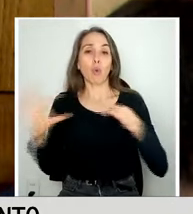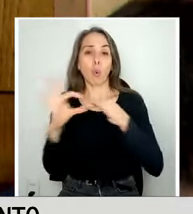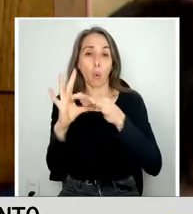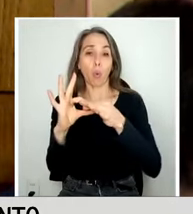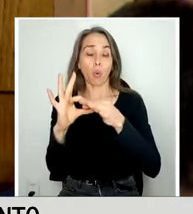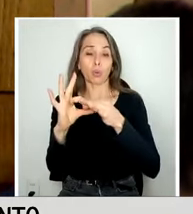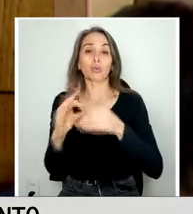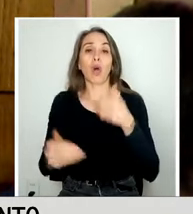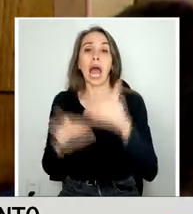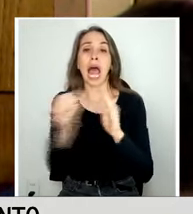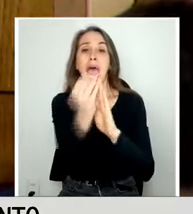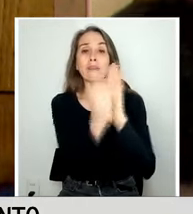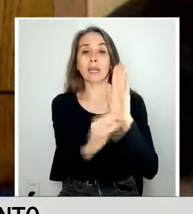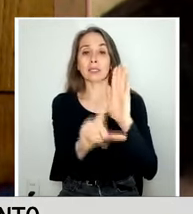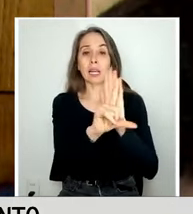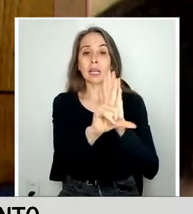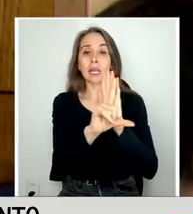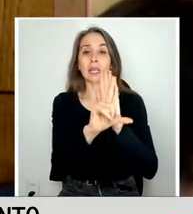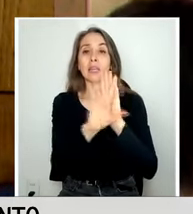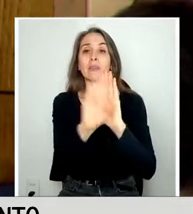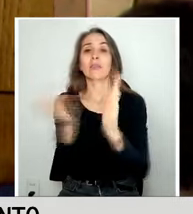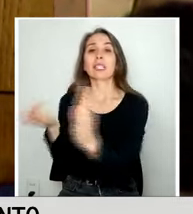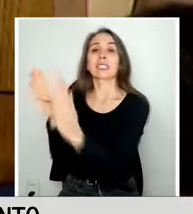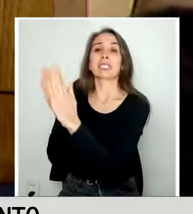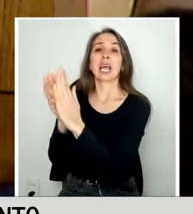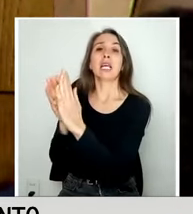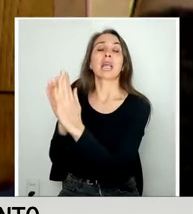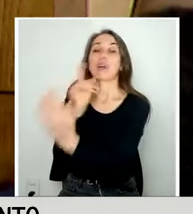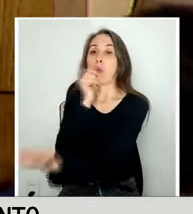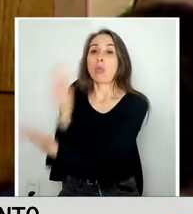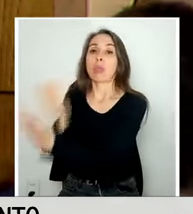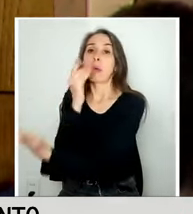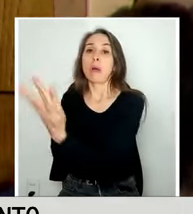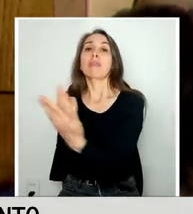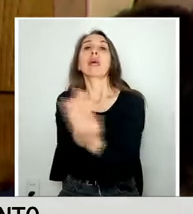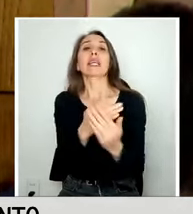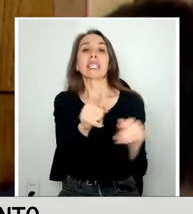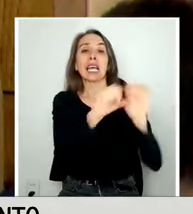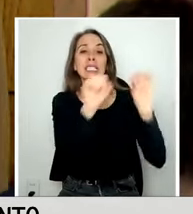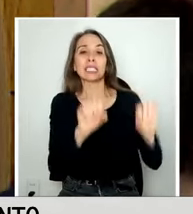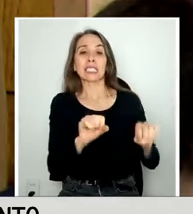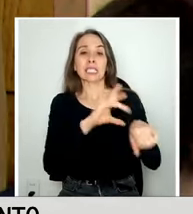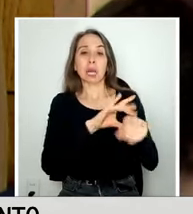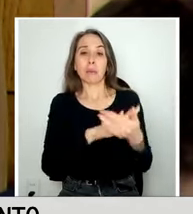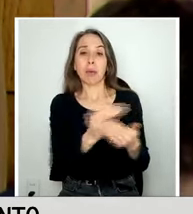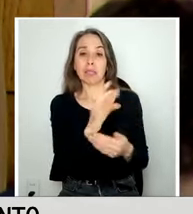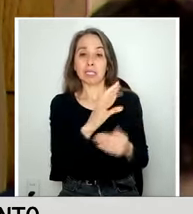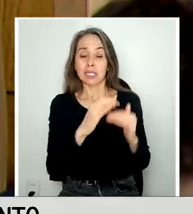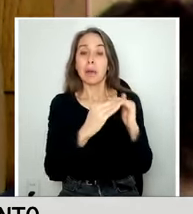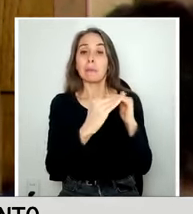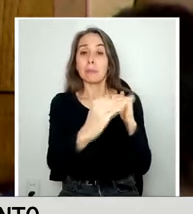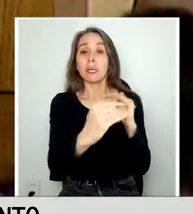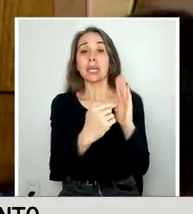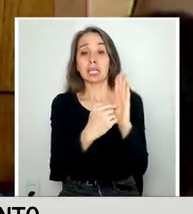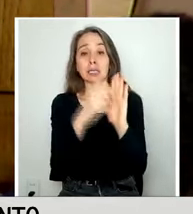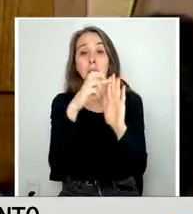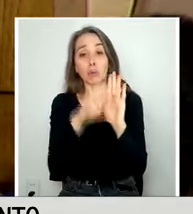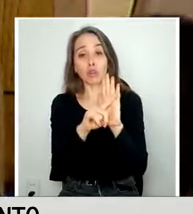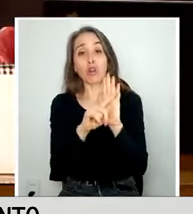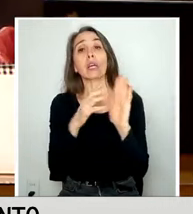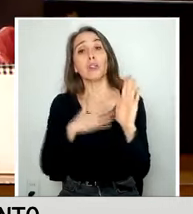y finalmente darle estabilidad al sistema como lo hace este humilde proyecto de ley Muchas gracias presidente